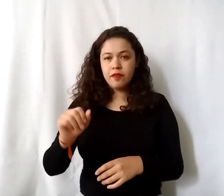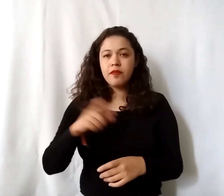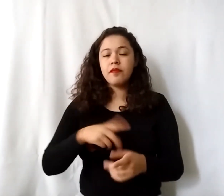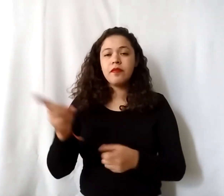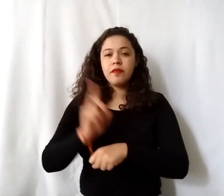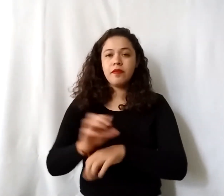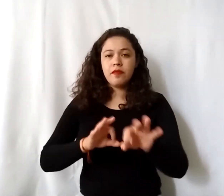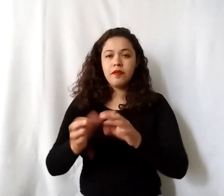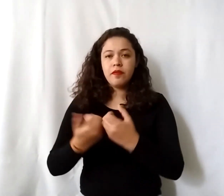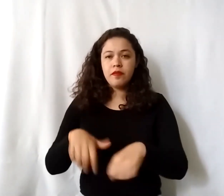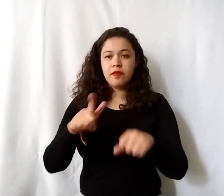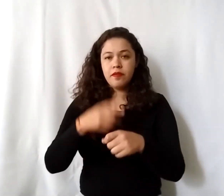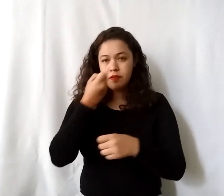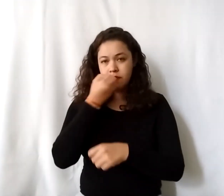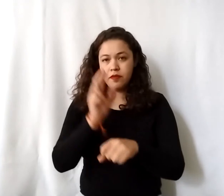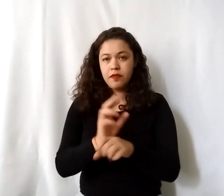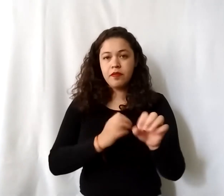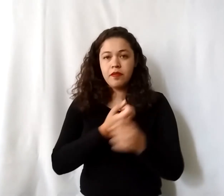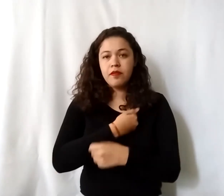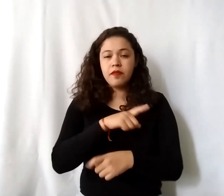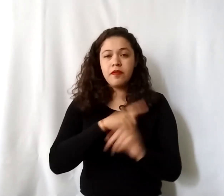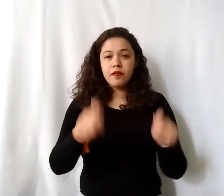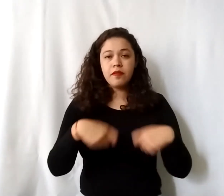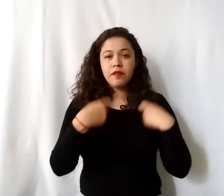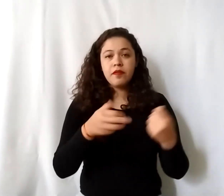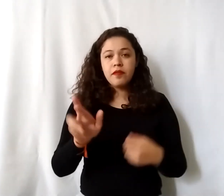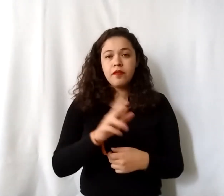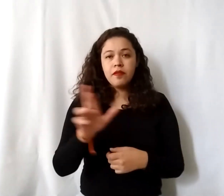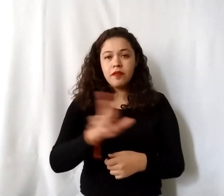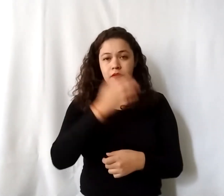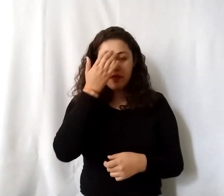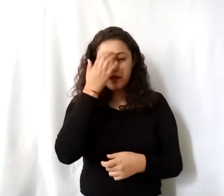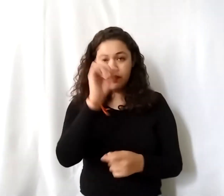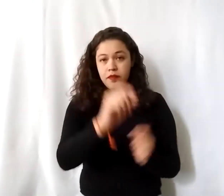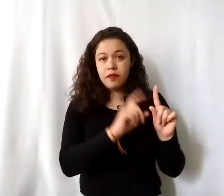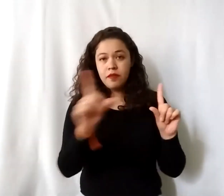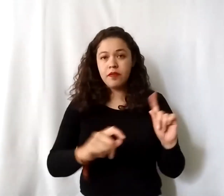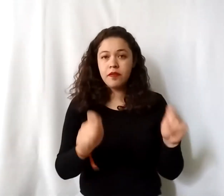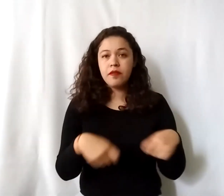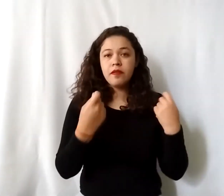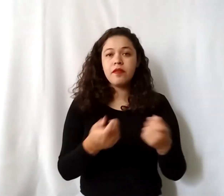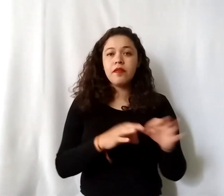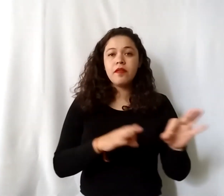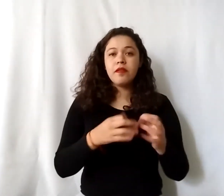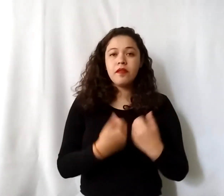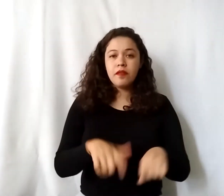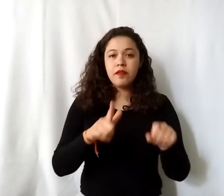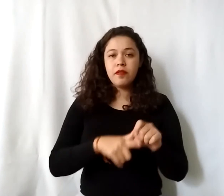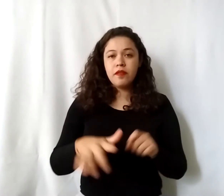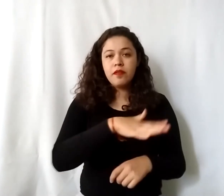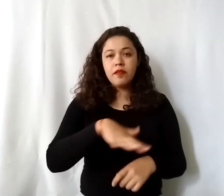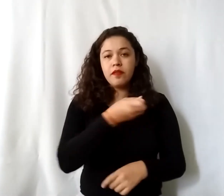la Secretaría de Salud le otorga el reconocimiento nacional de trabajo social en el sector